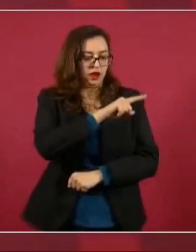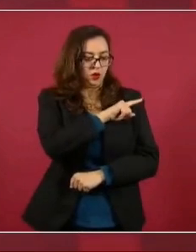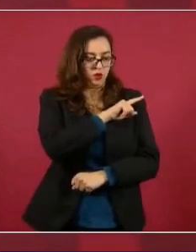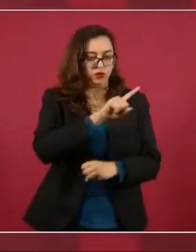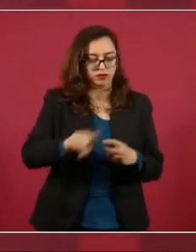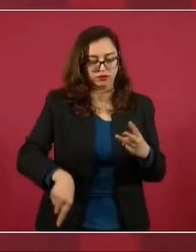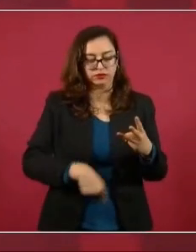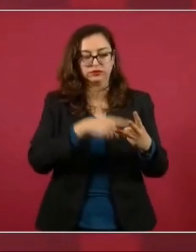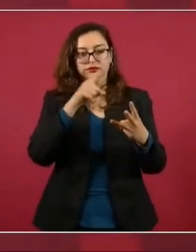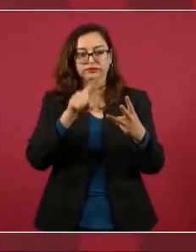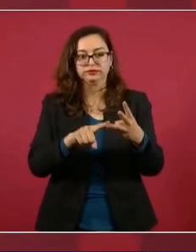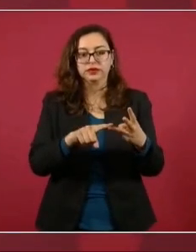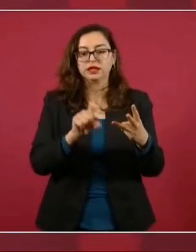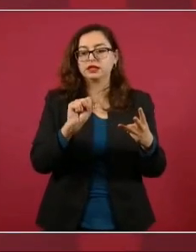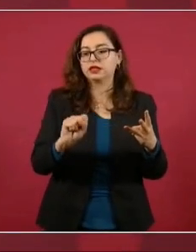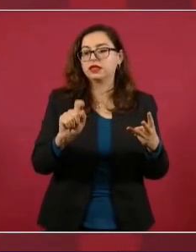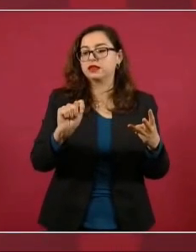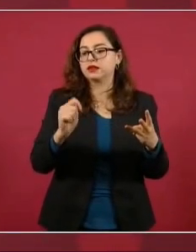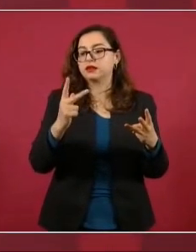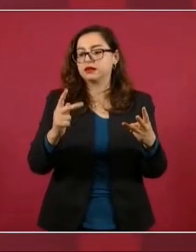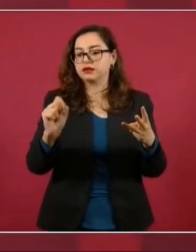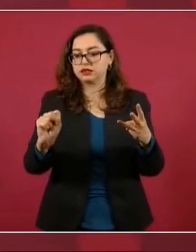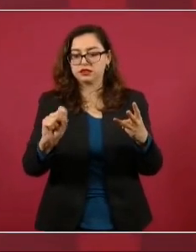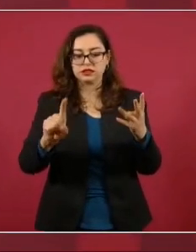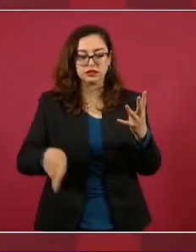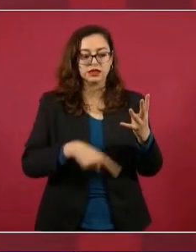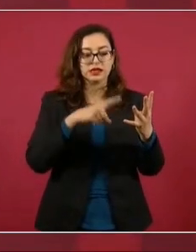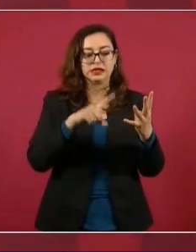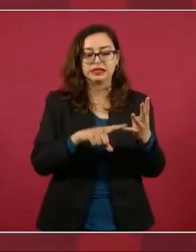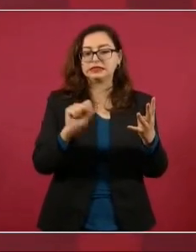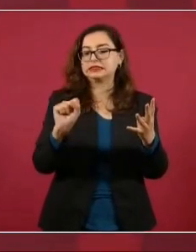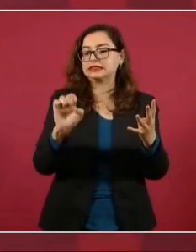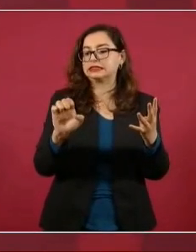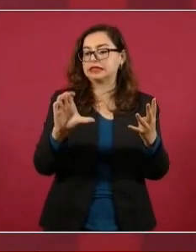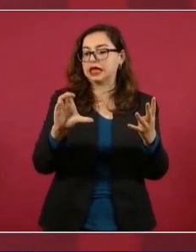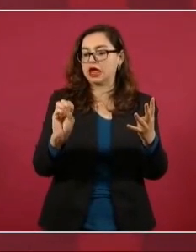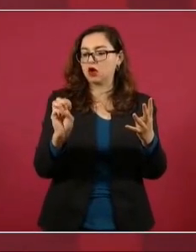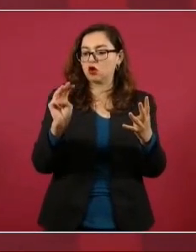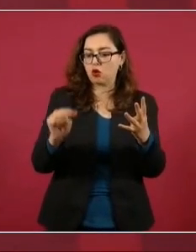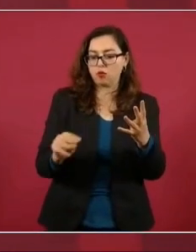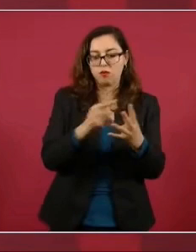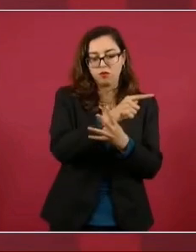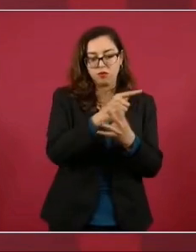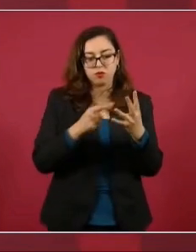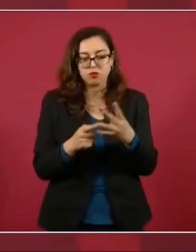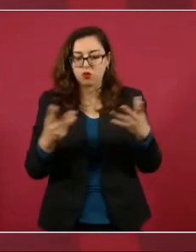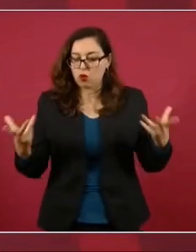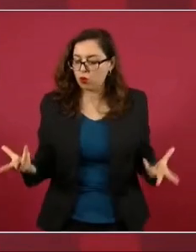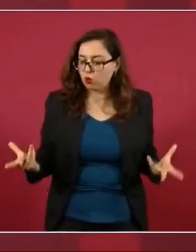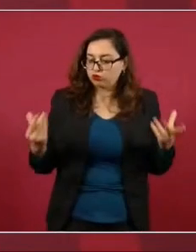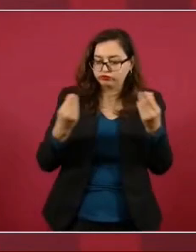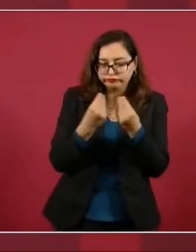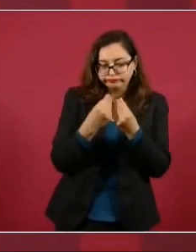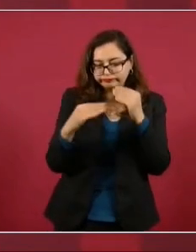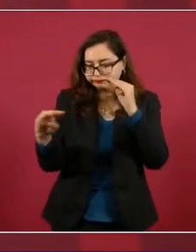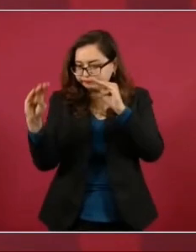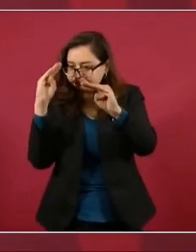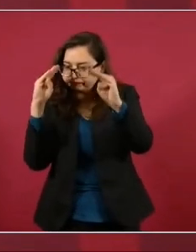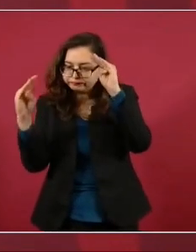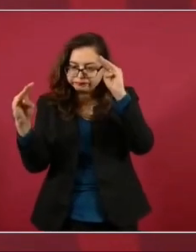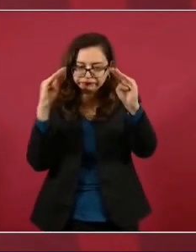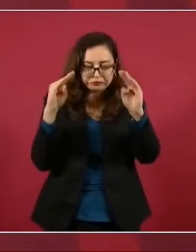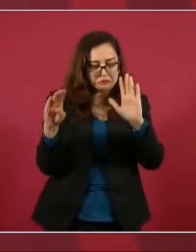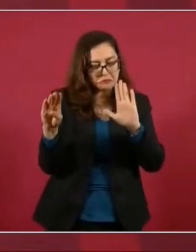también la Secretaria del Trabajo y la Secretaria de Economía. Conjuntamente decidimos sobre una serie de